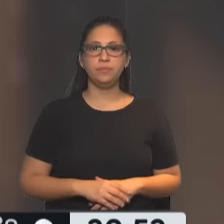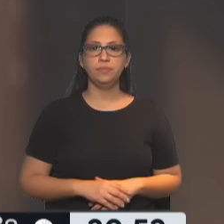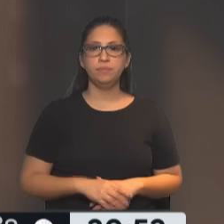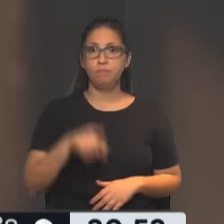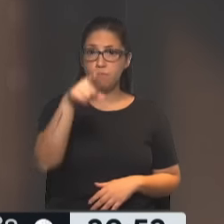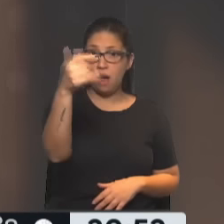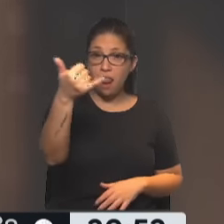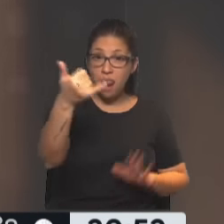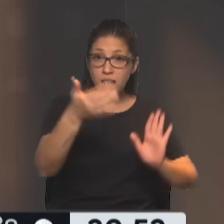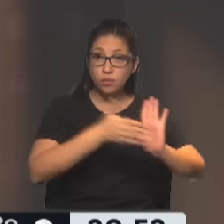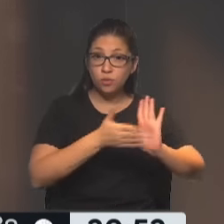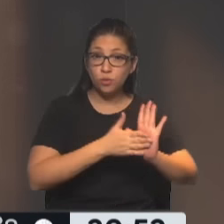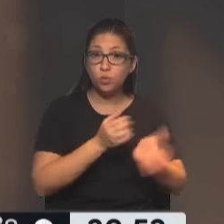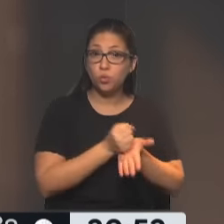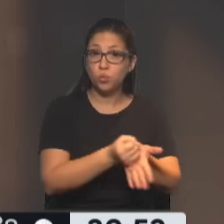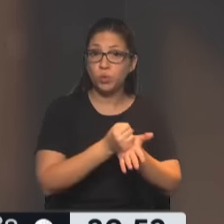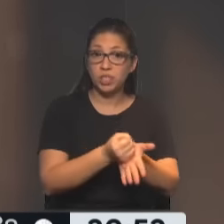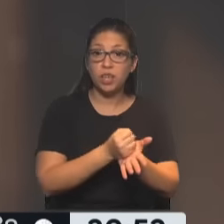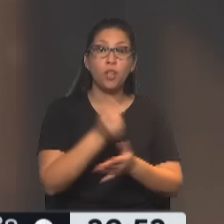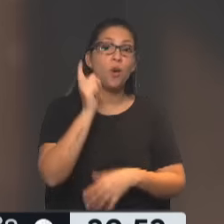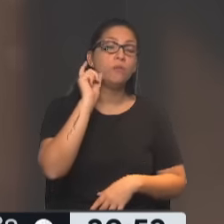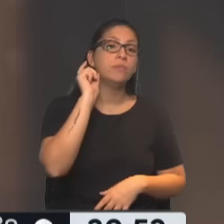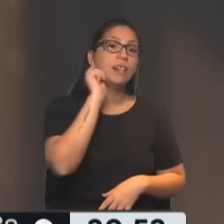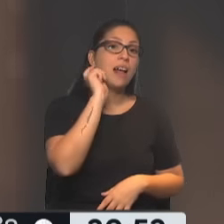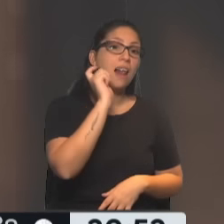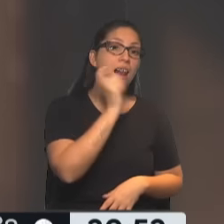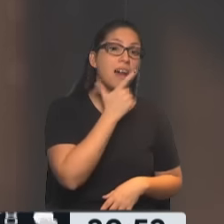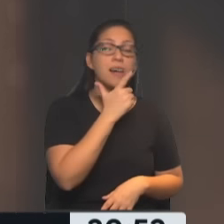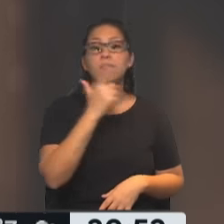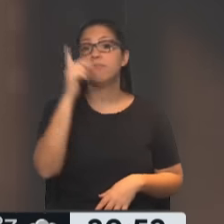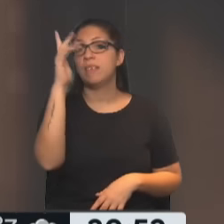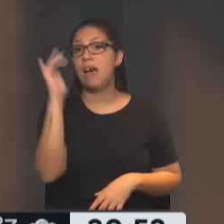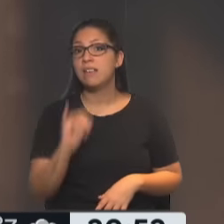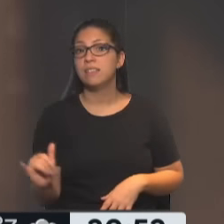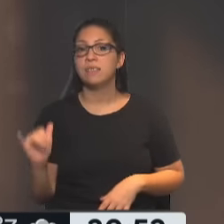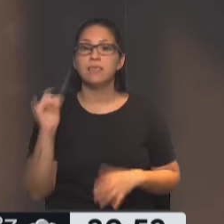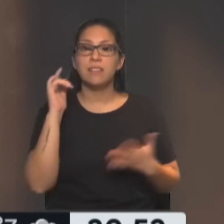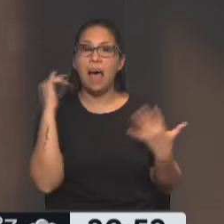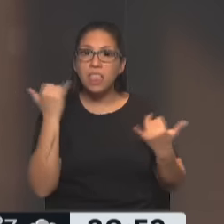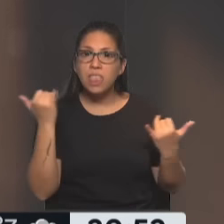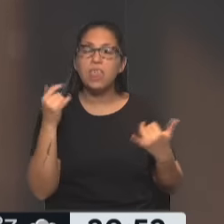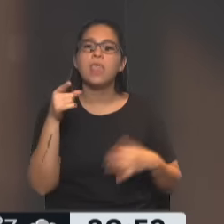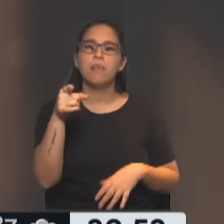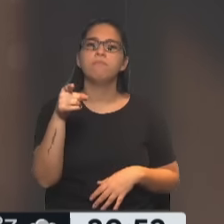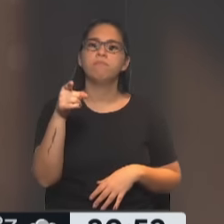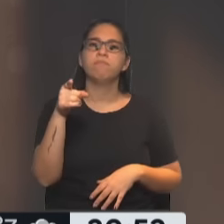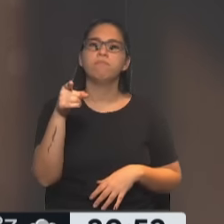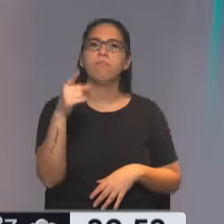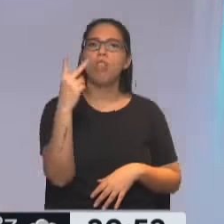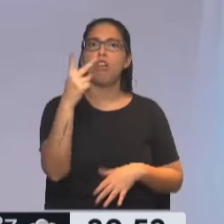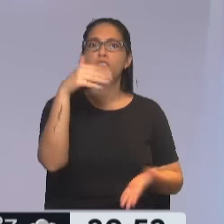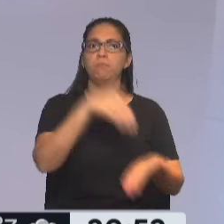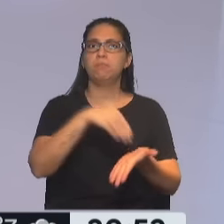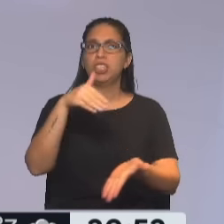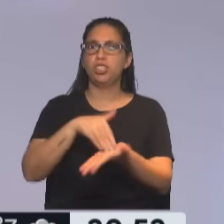tenés subsidios en los servicios de electricidad y el gas, es muy importante que escuches esta información porque hay 2